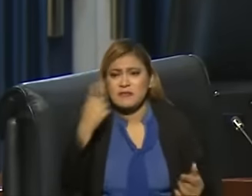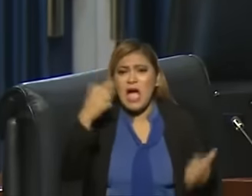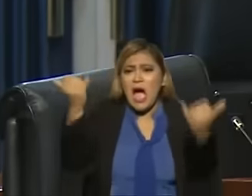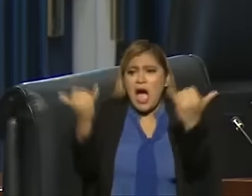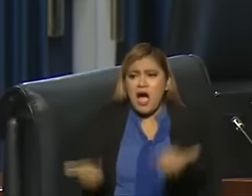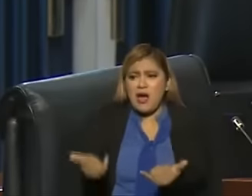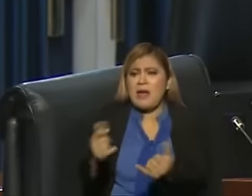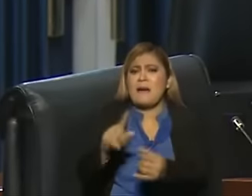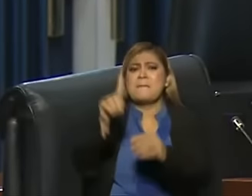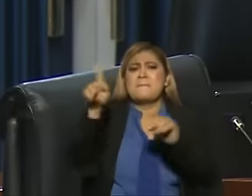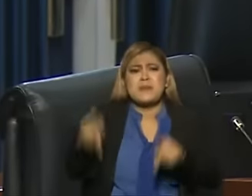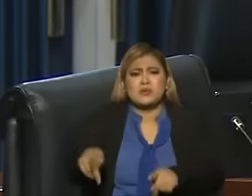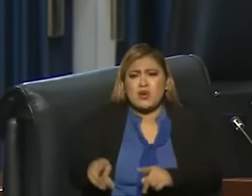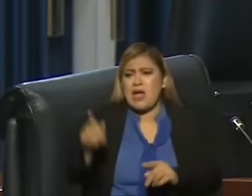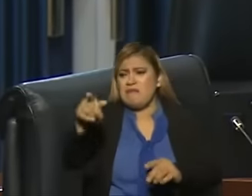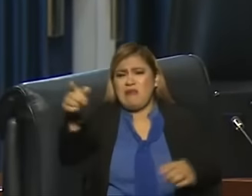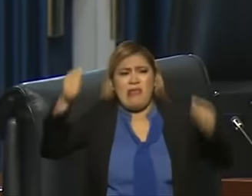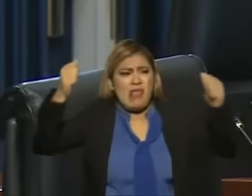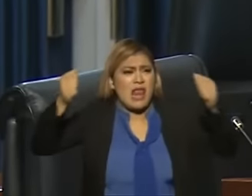minar a Panamá. ¿Por qué?